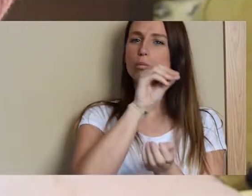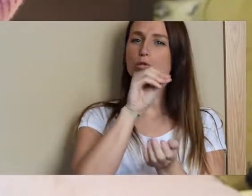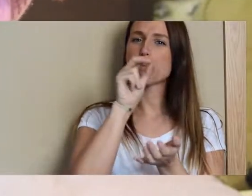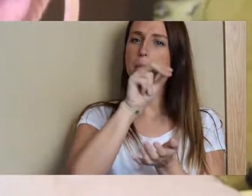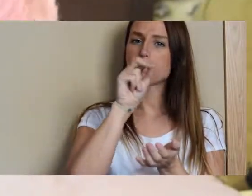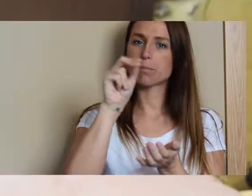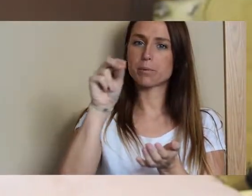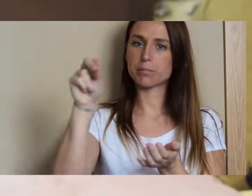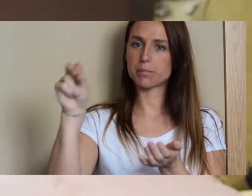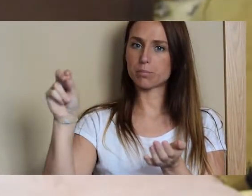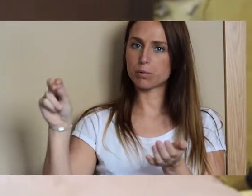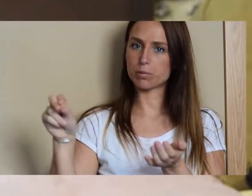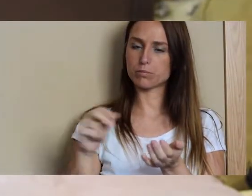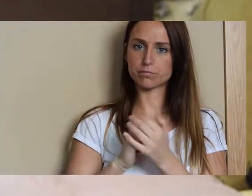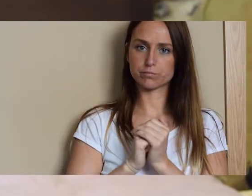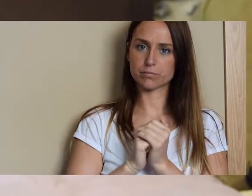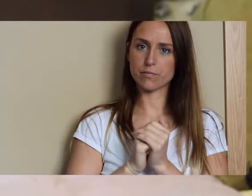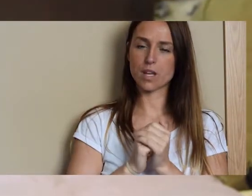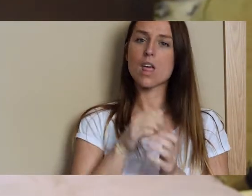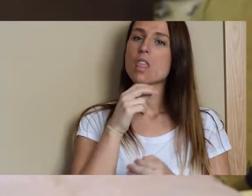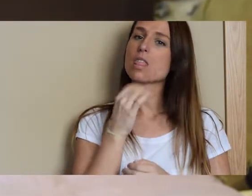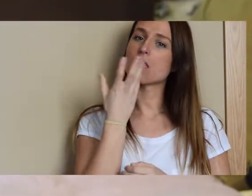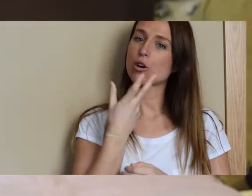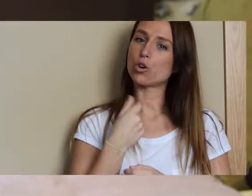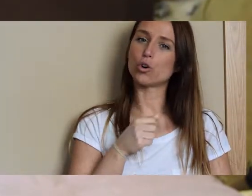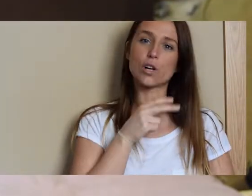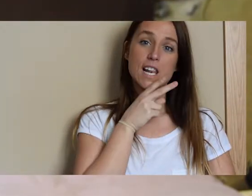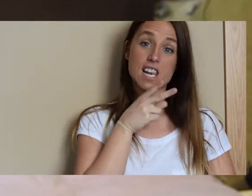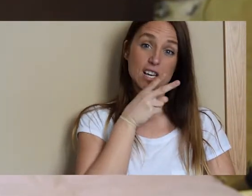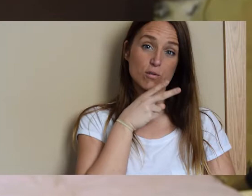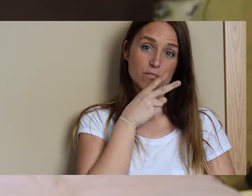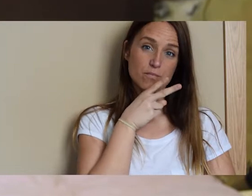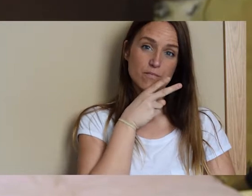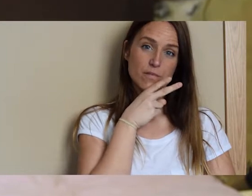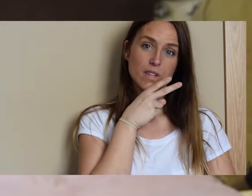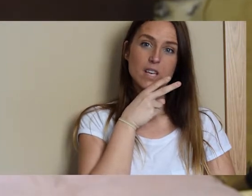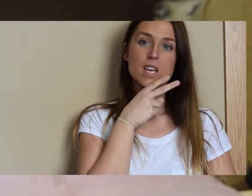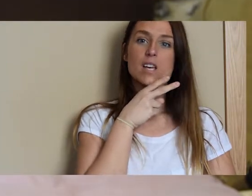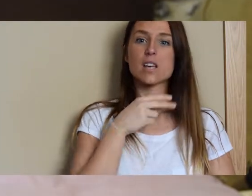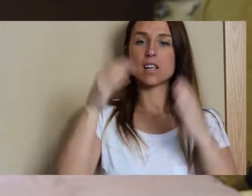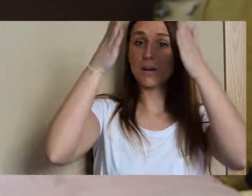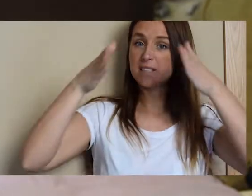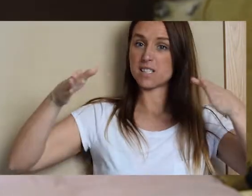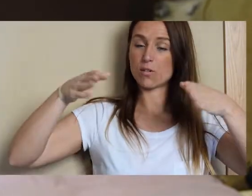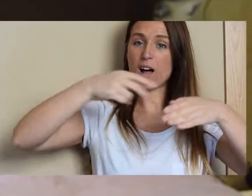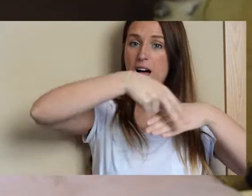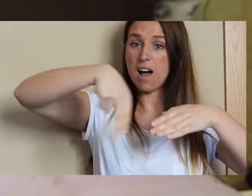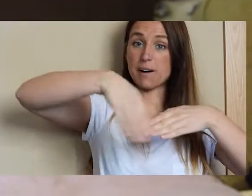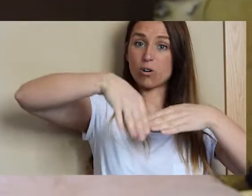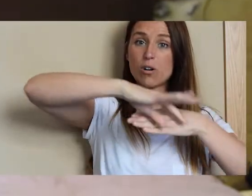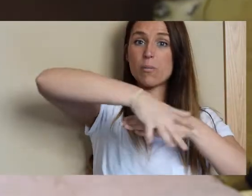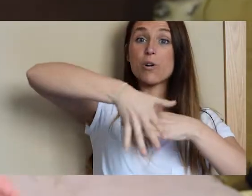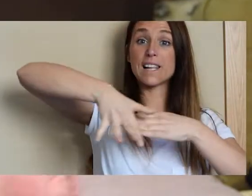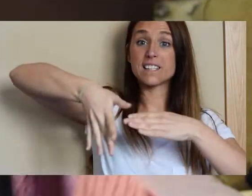este tiene topitos. Y este era de 17,99. ha costado 5,99. Estaba más caro, yo creo que es porque tiene un poquito más de tela.